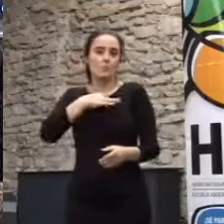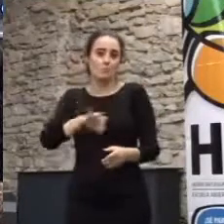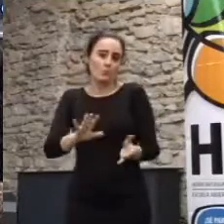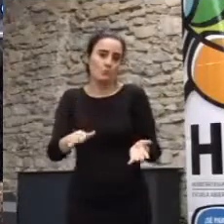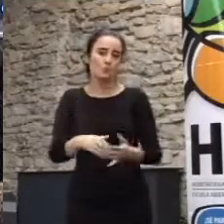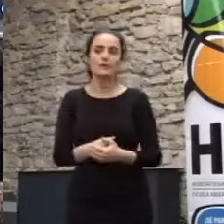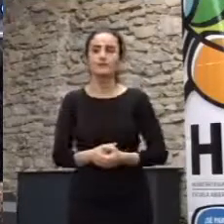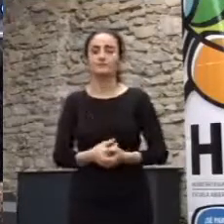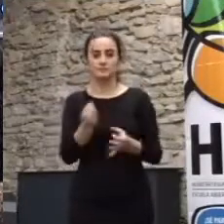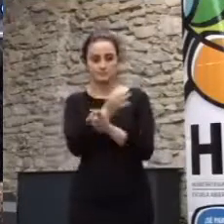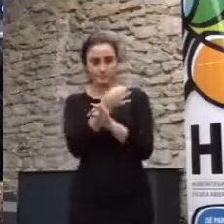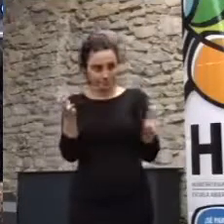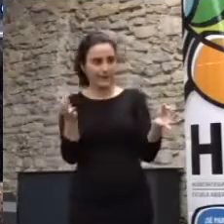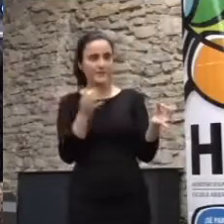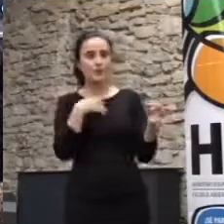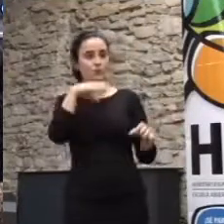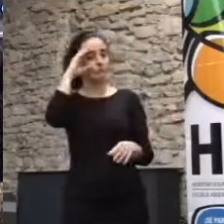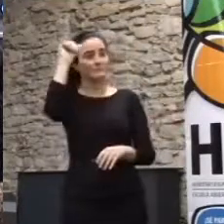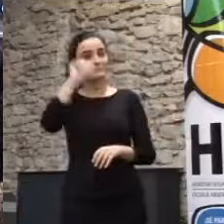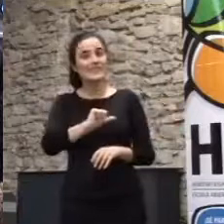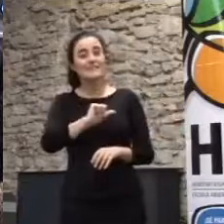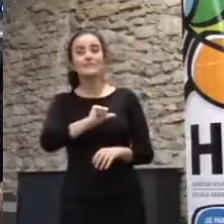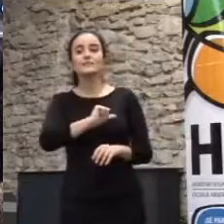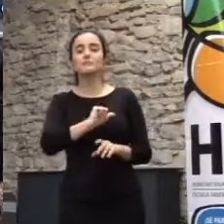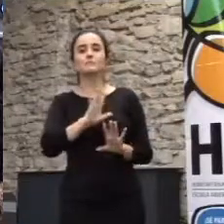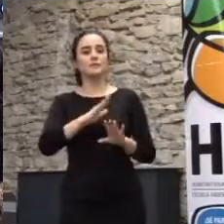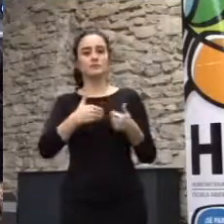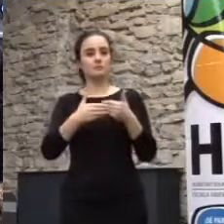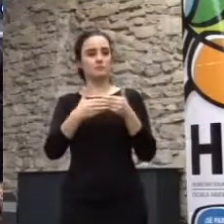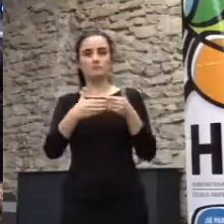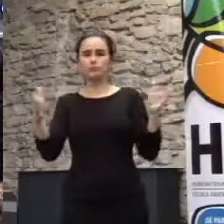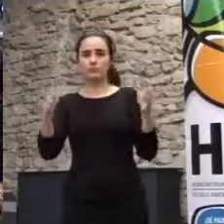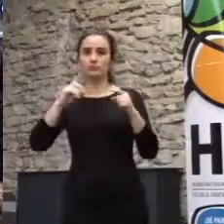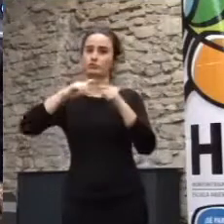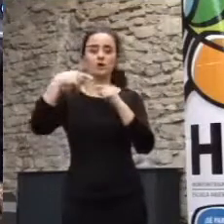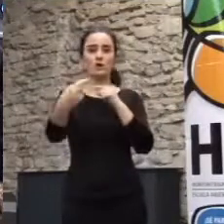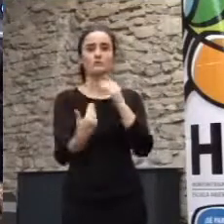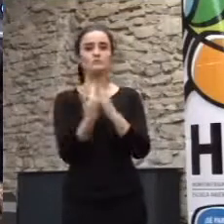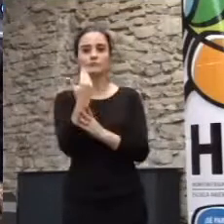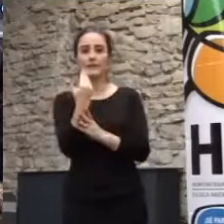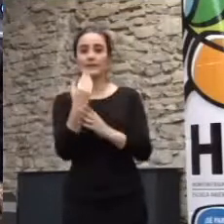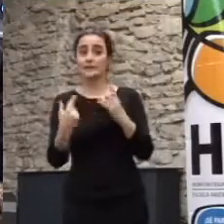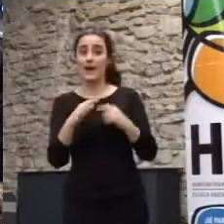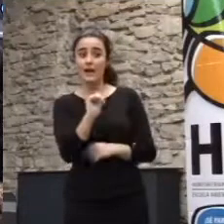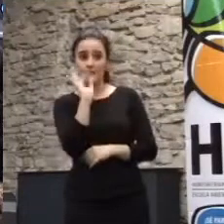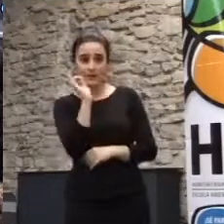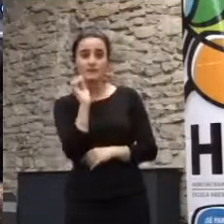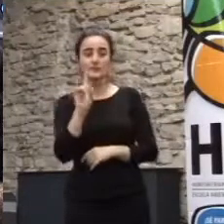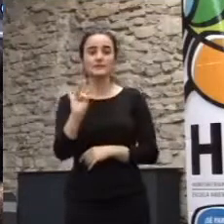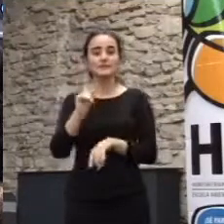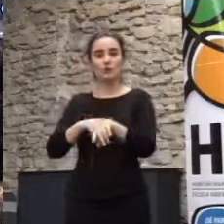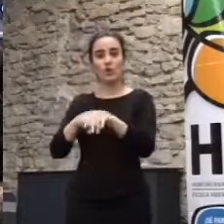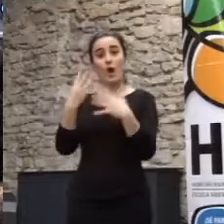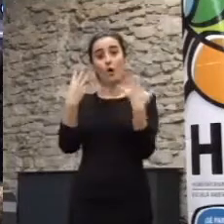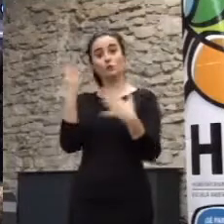bastantes diferencias. Perfecto, además de escucharte en diferentes momentos, el arranque matinal lo tenemos contigo, ¿no? ¿Sobre qué hora más o menos? A las 8:05, todos